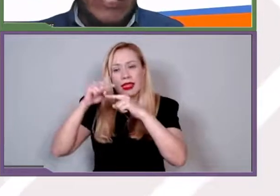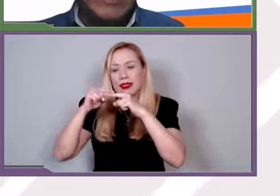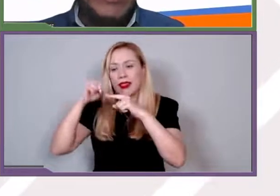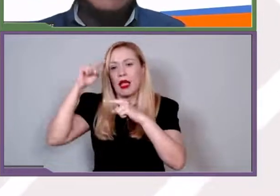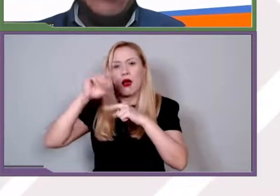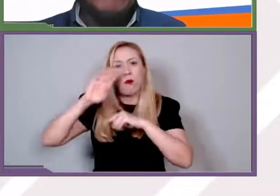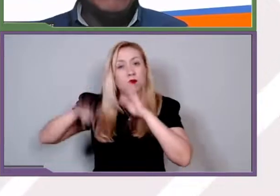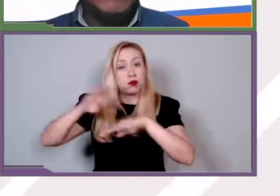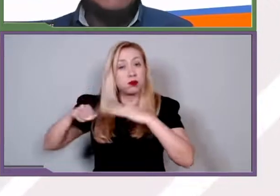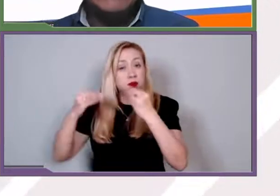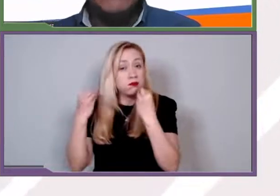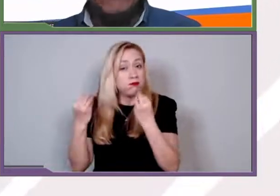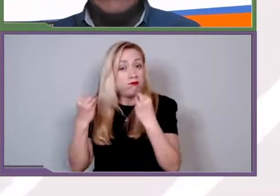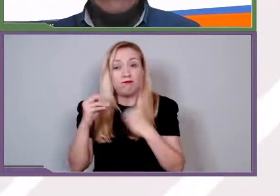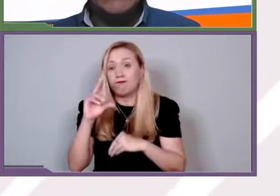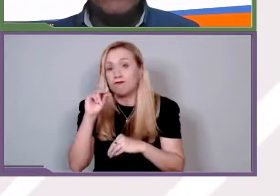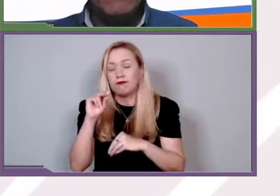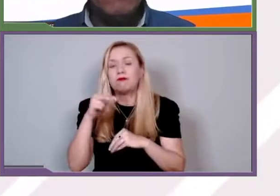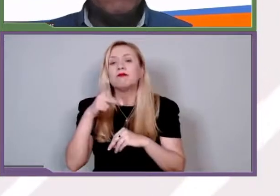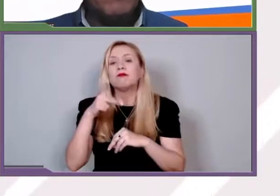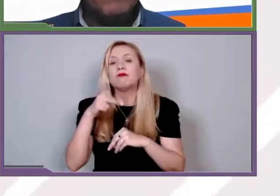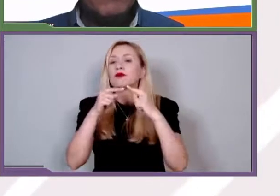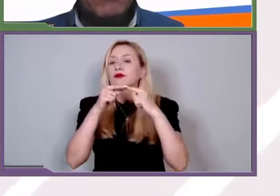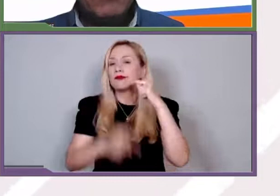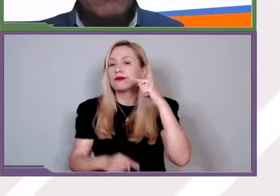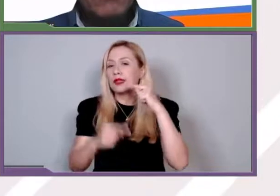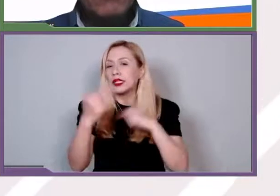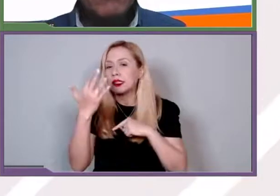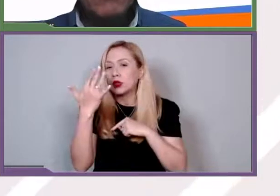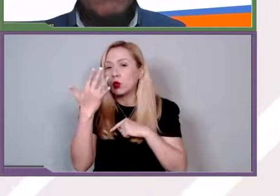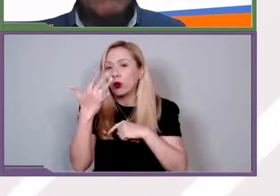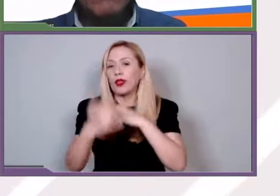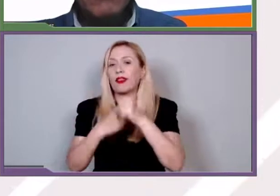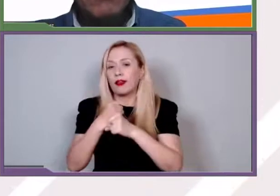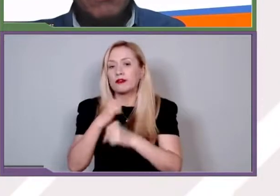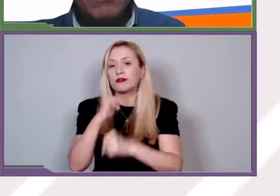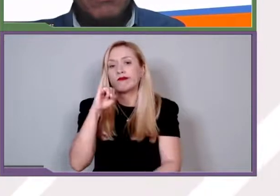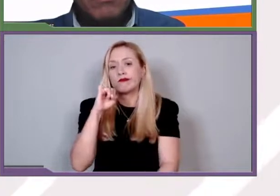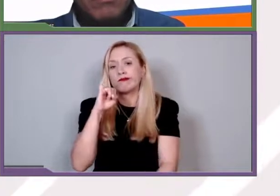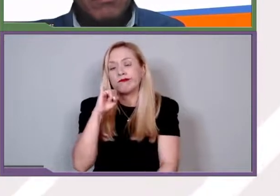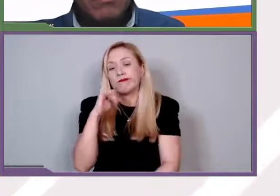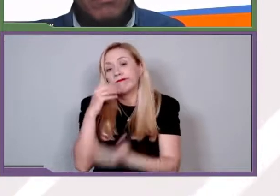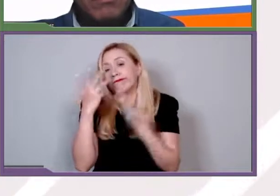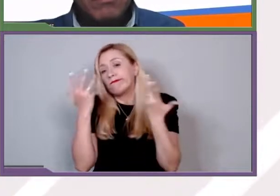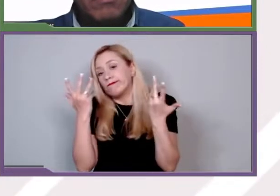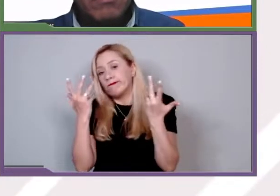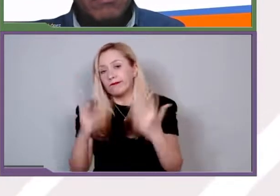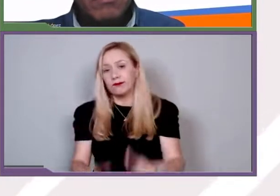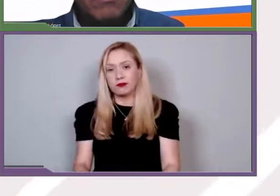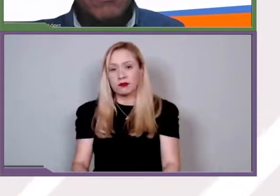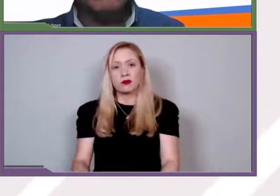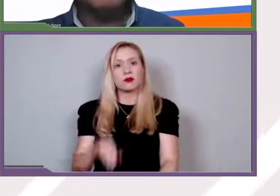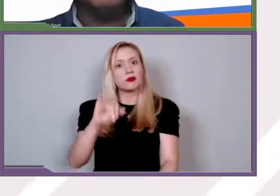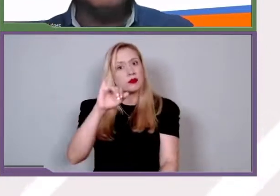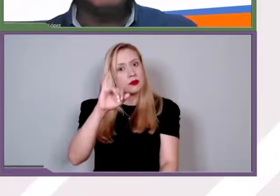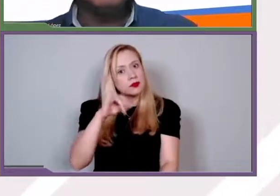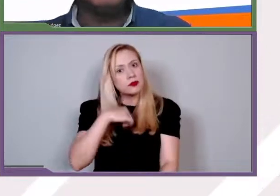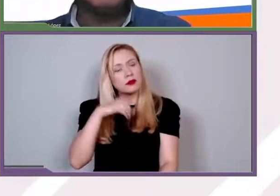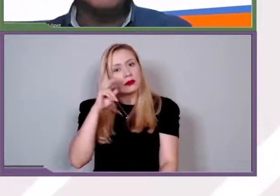no así, sí menores de 50 años. Sí, es lo que hemos visto en